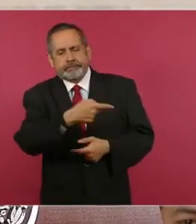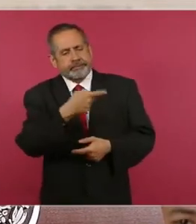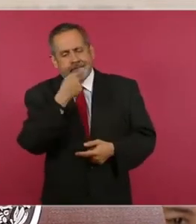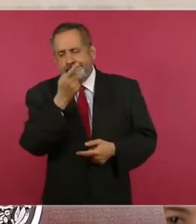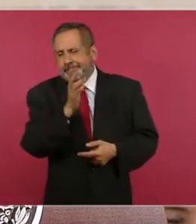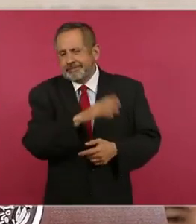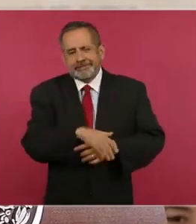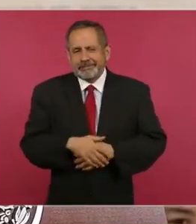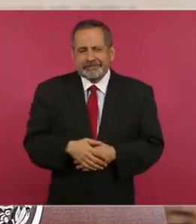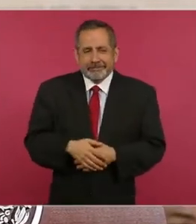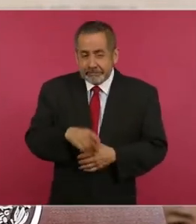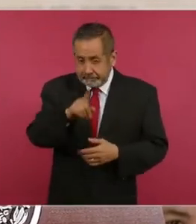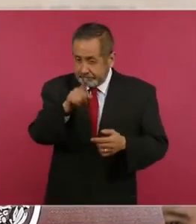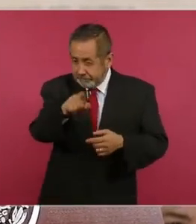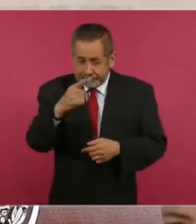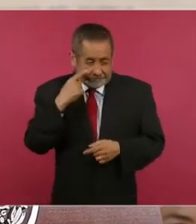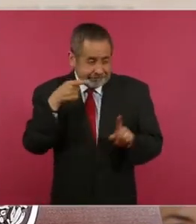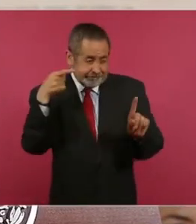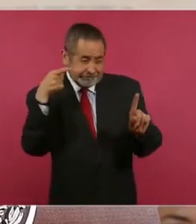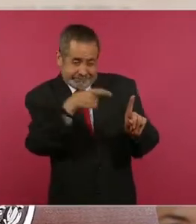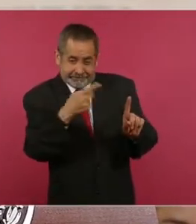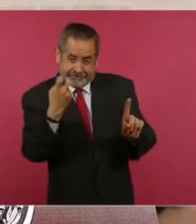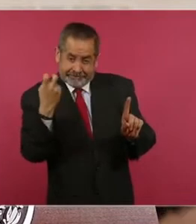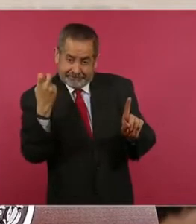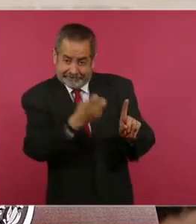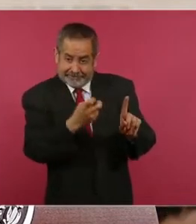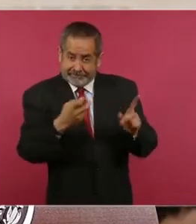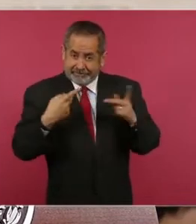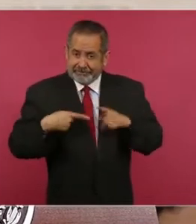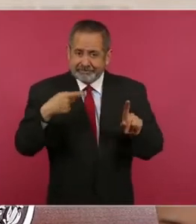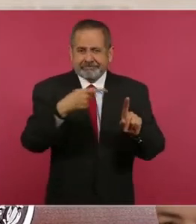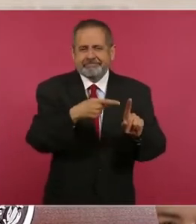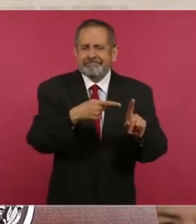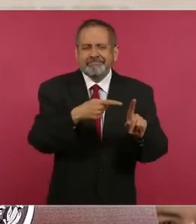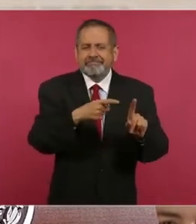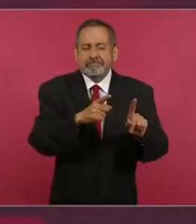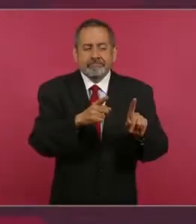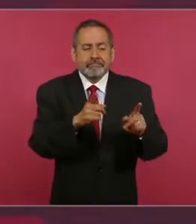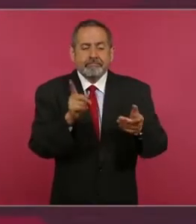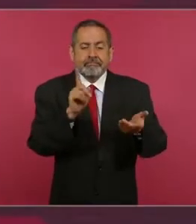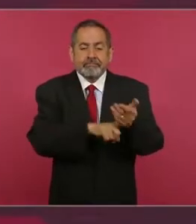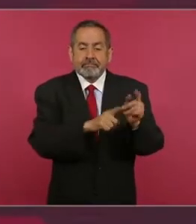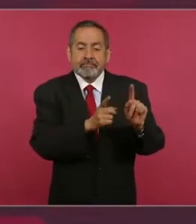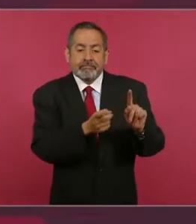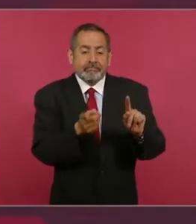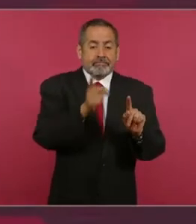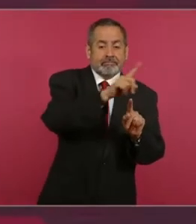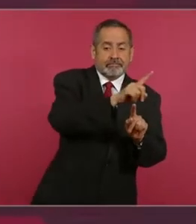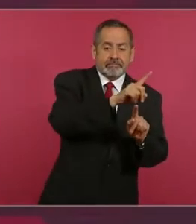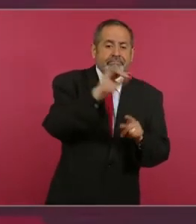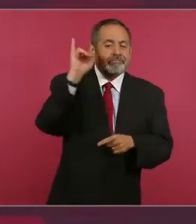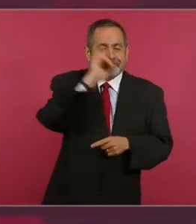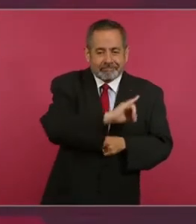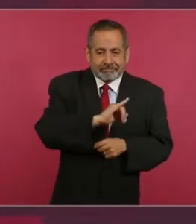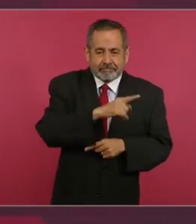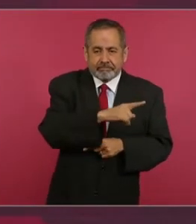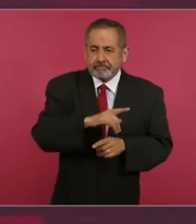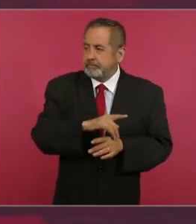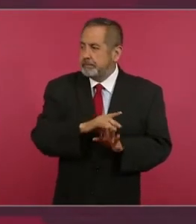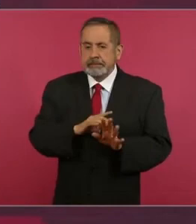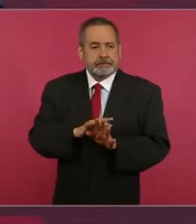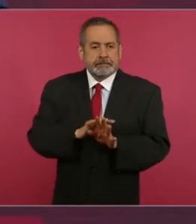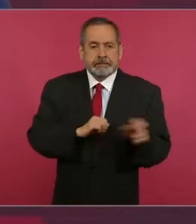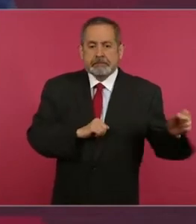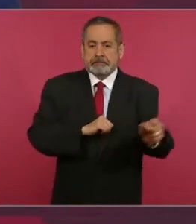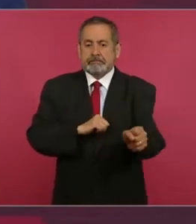pero no es esa persona, nada más, son sus jefes, nada más que como siempre, quienes